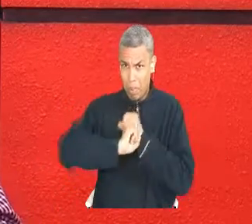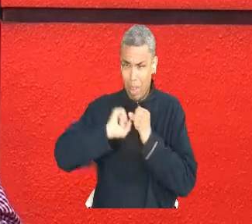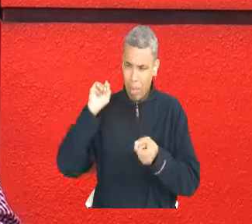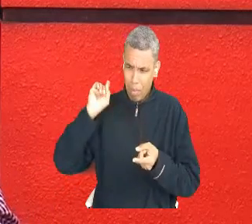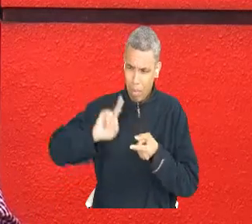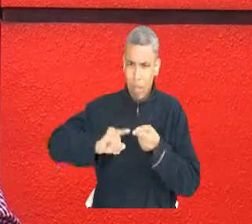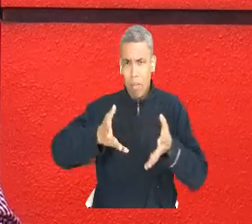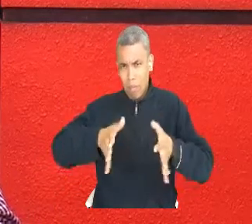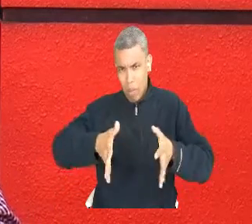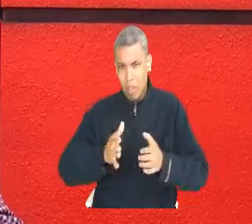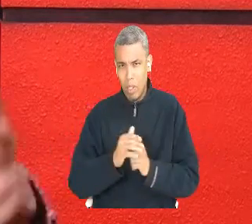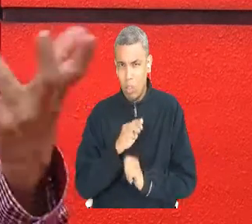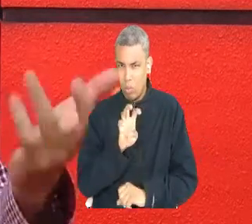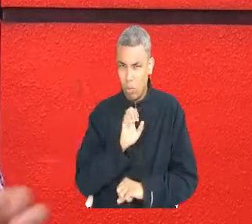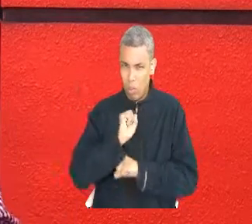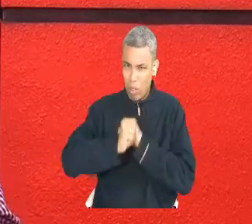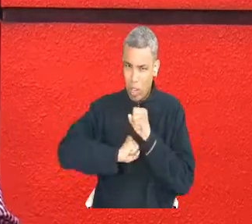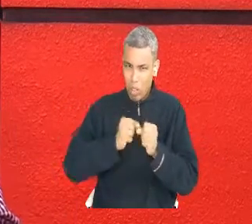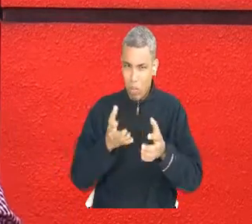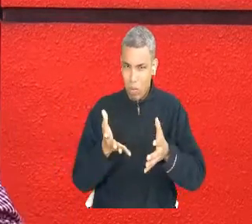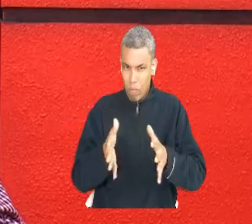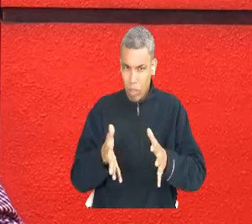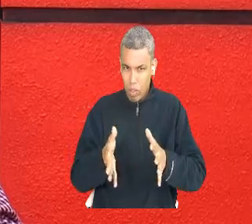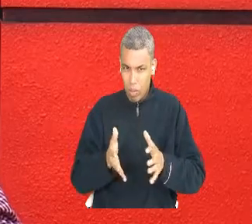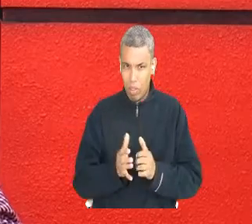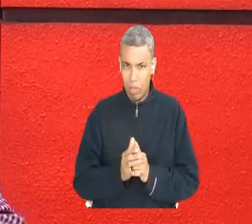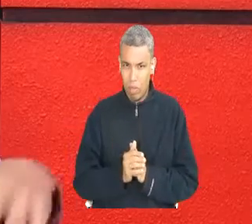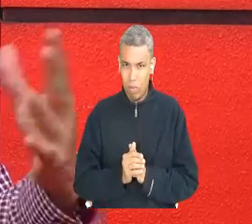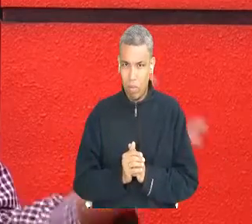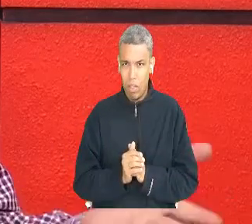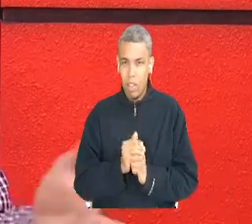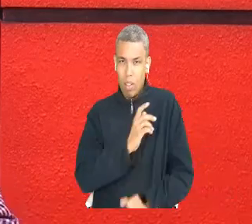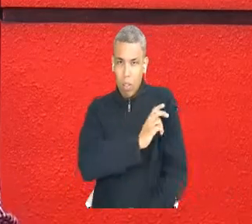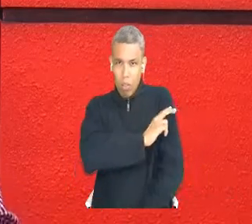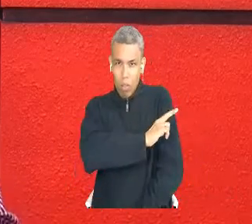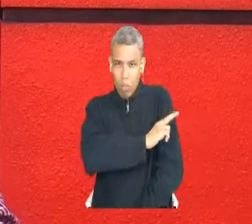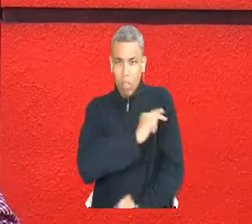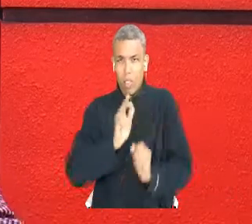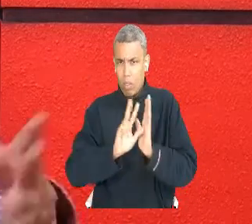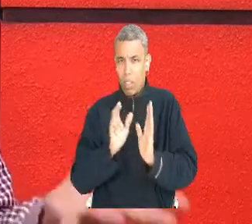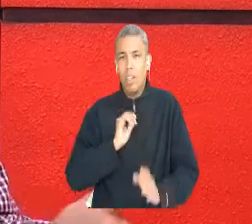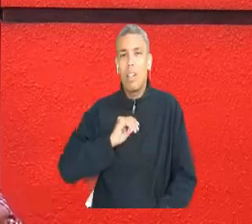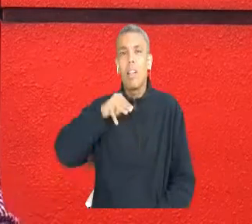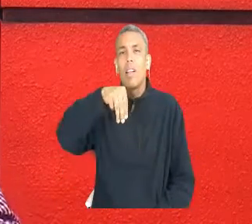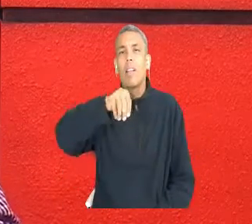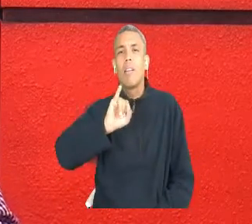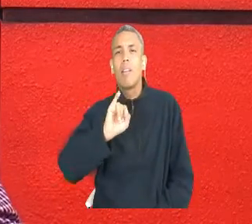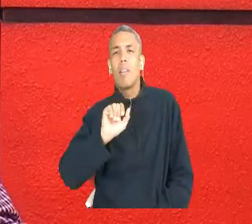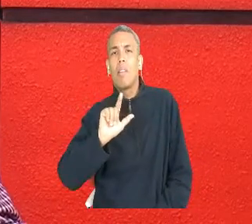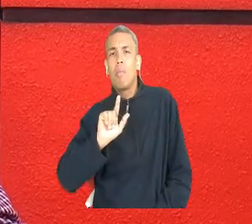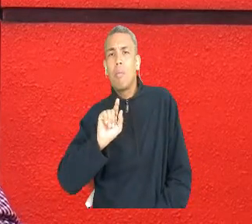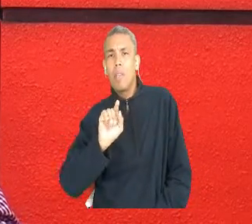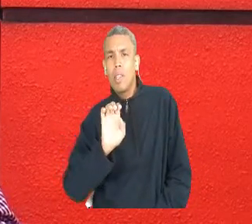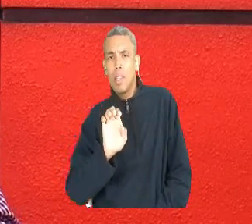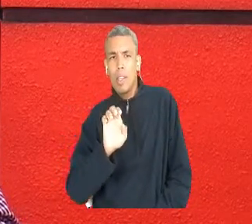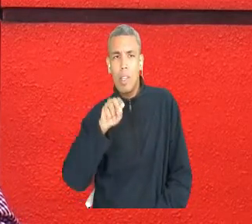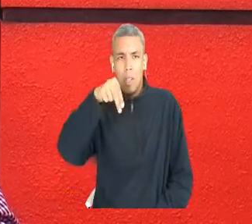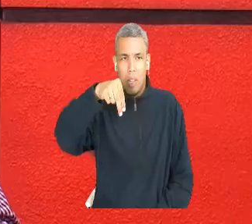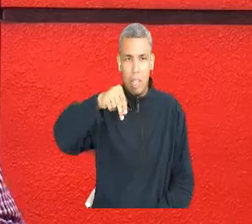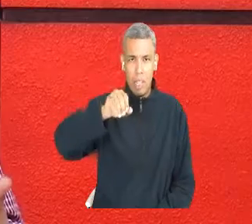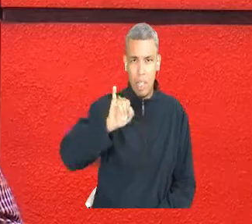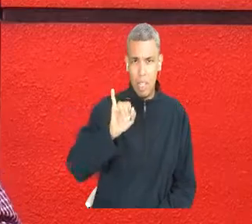más o nueve años llegué a hacer la apertura del hotel millenium y estuve durante dos años tuve que salir por motivos de trabajo me aleje un poco